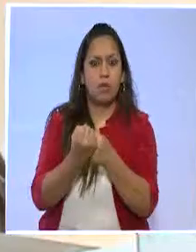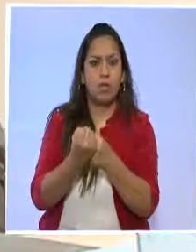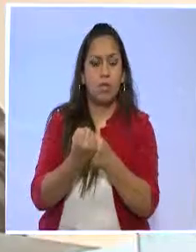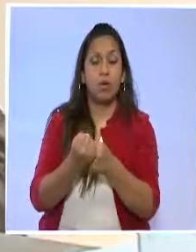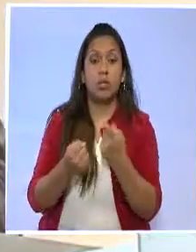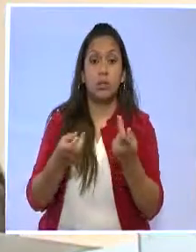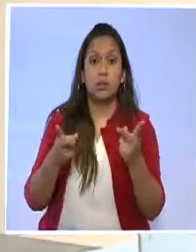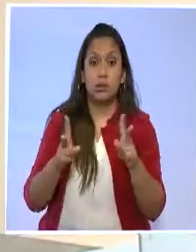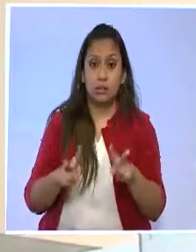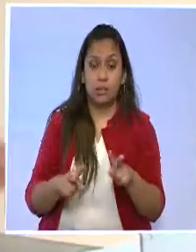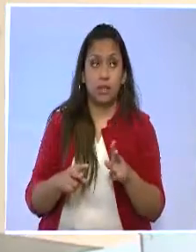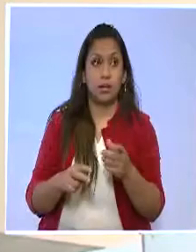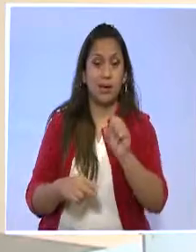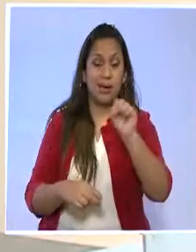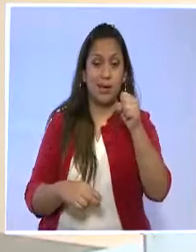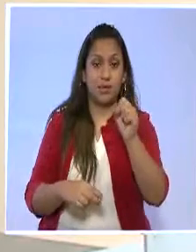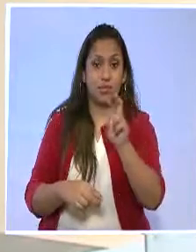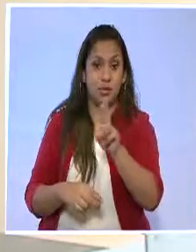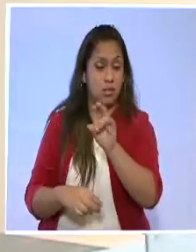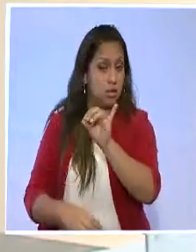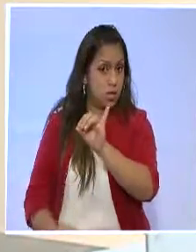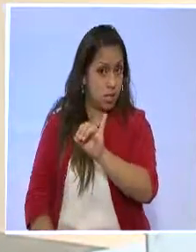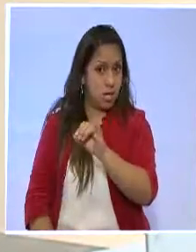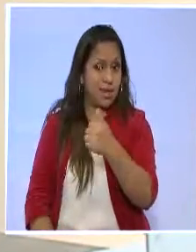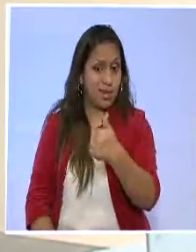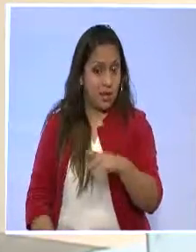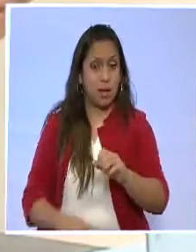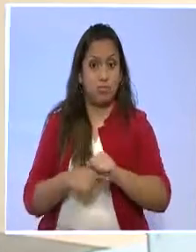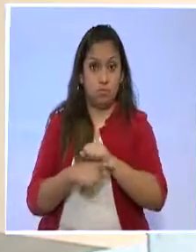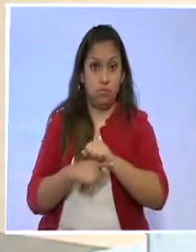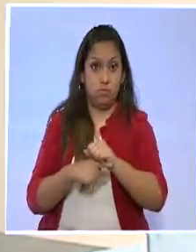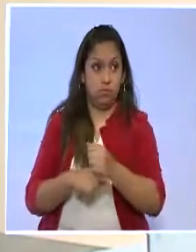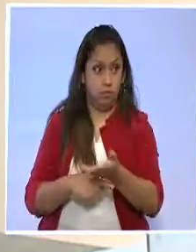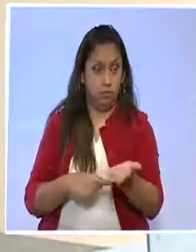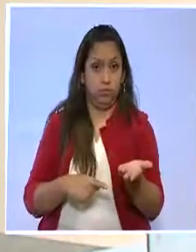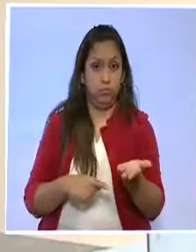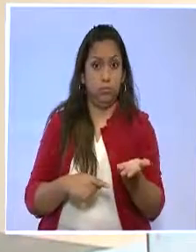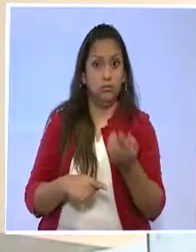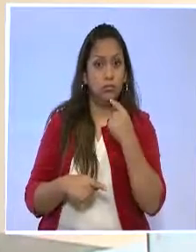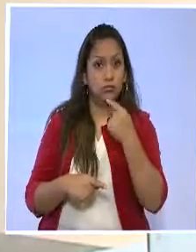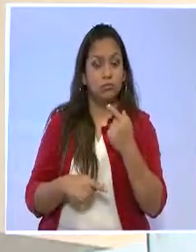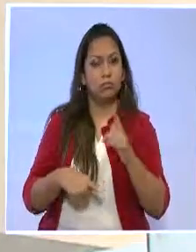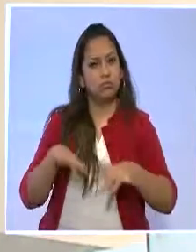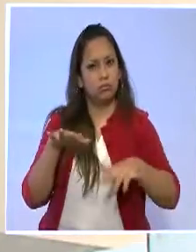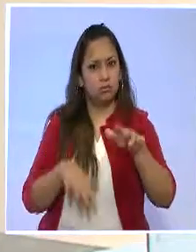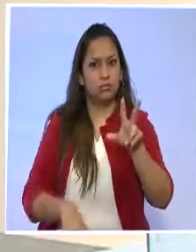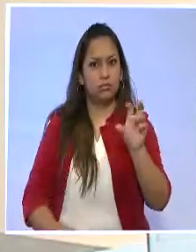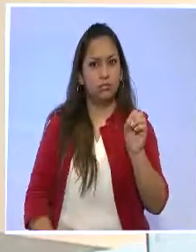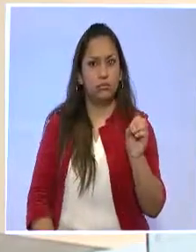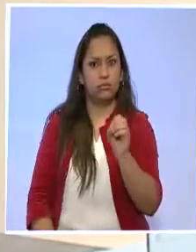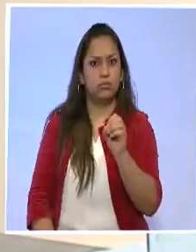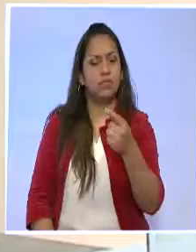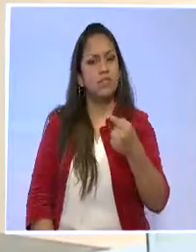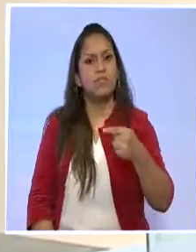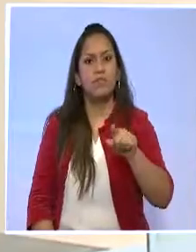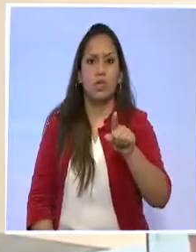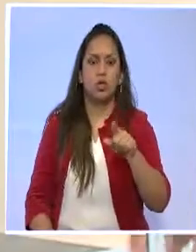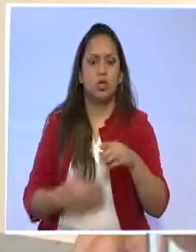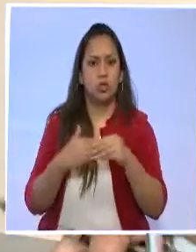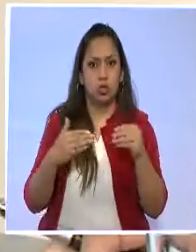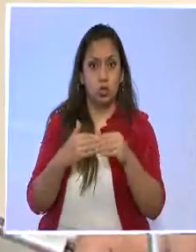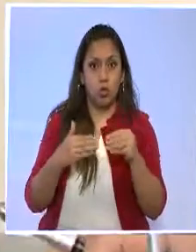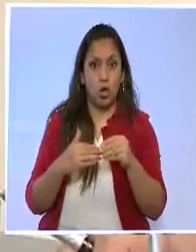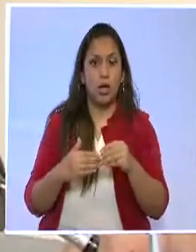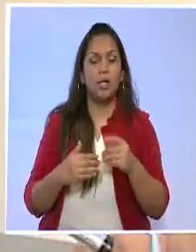rentas internas ha presentado que una vez se apliquen estas medidas será 300 millones de dólares que ingresan al presupuesto general del estado